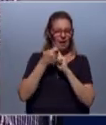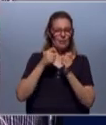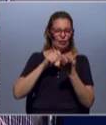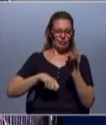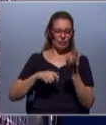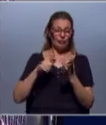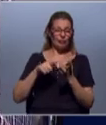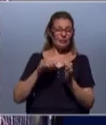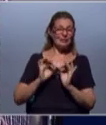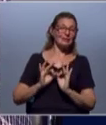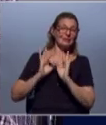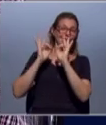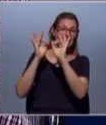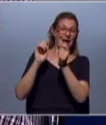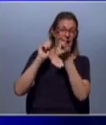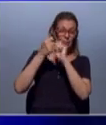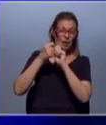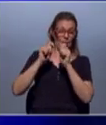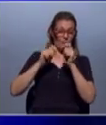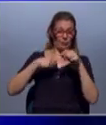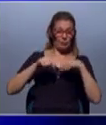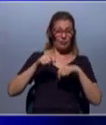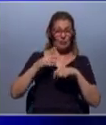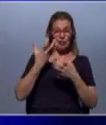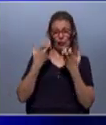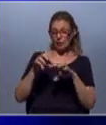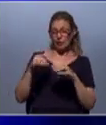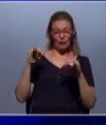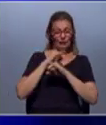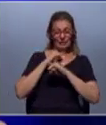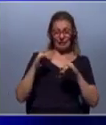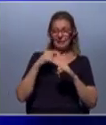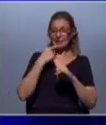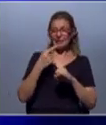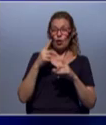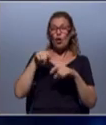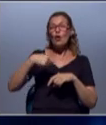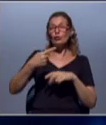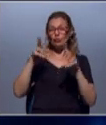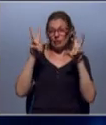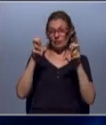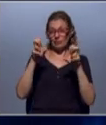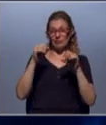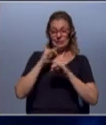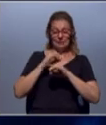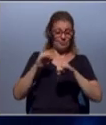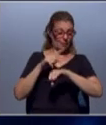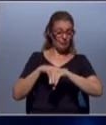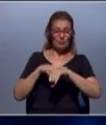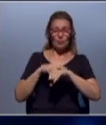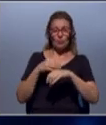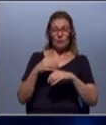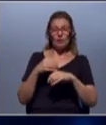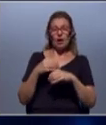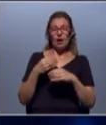entonces con eso se logra cambiar el contra es una mirada optimista pero no no quiero cerrar si más algún planteo de otro tema porque insisto se nos sí nos quedó mucho